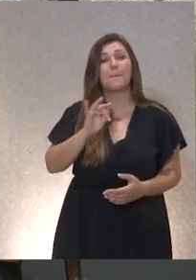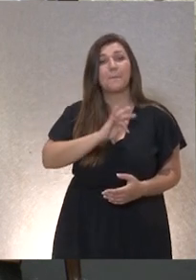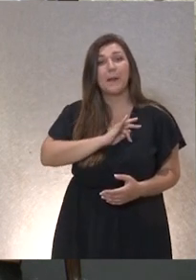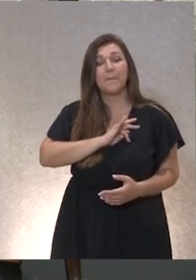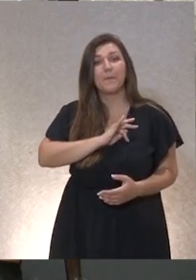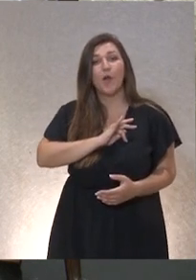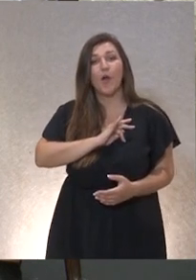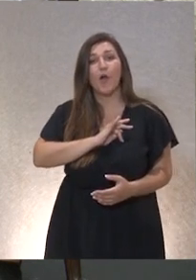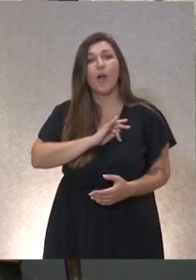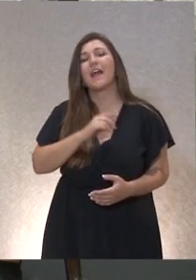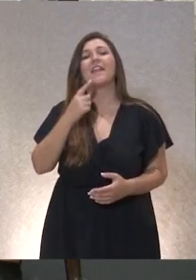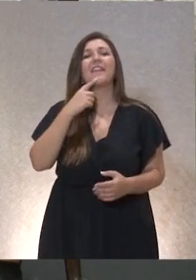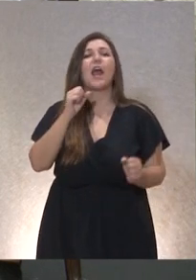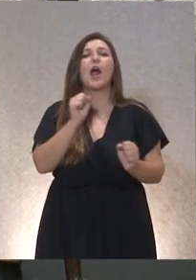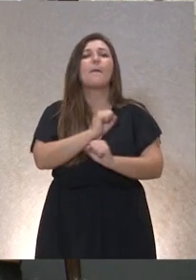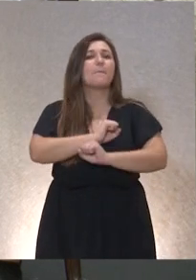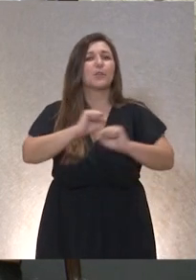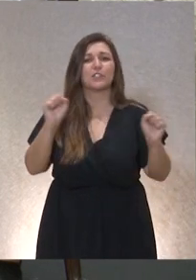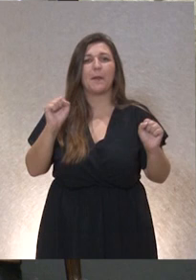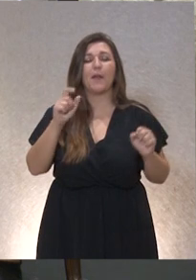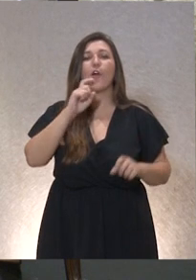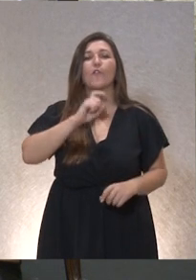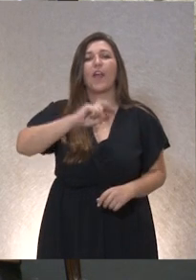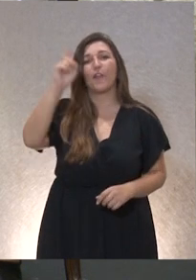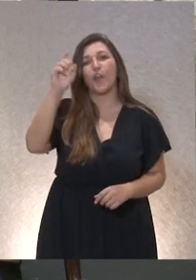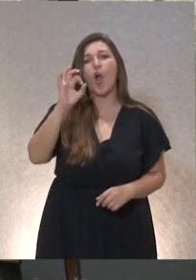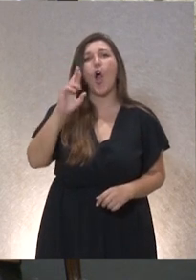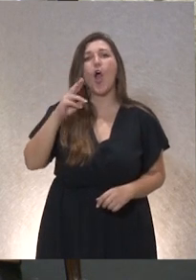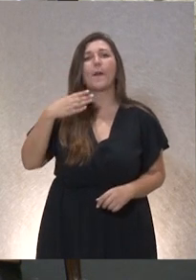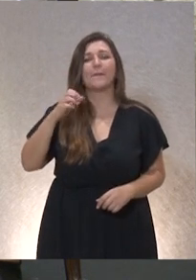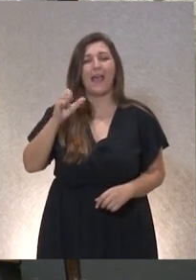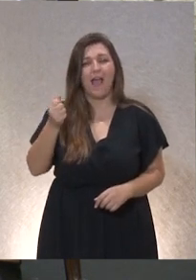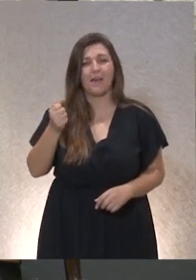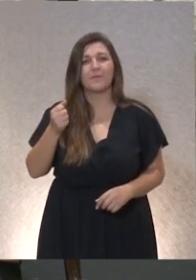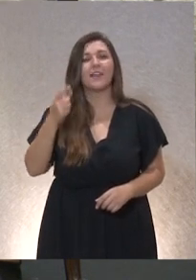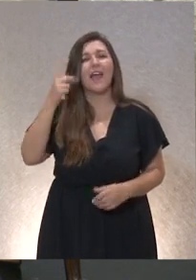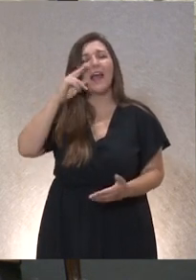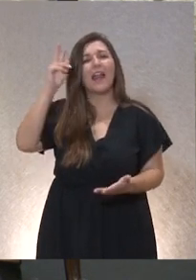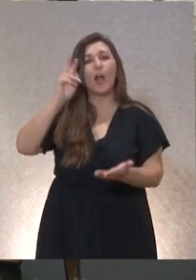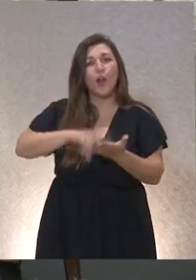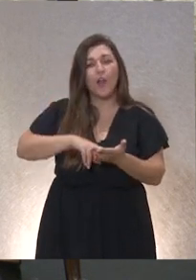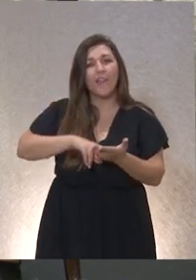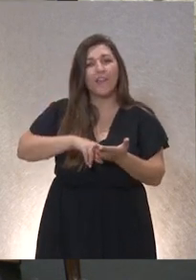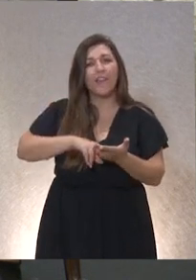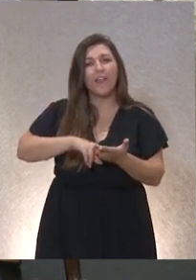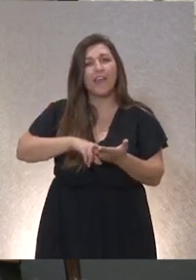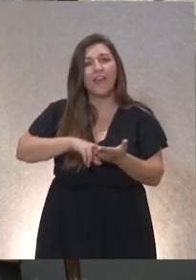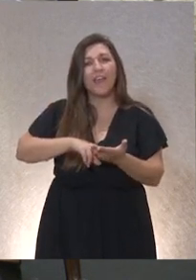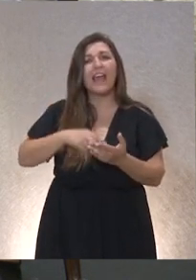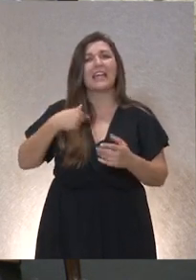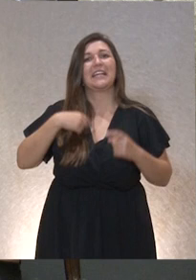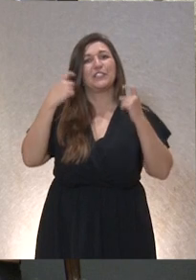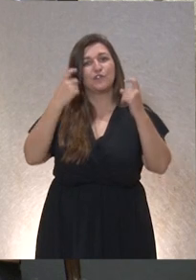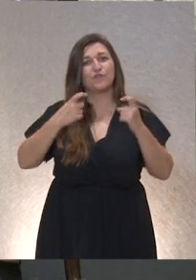es lo imposible de la fundación orbea y se me reconoció lo que es el